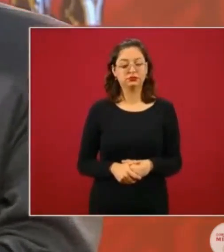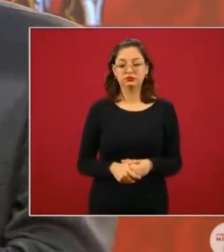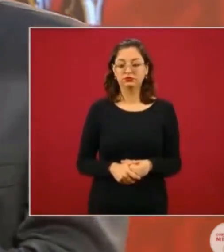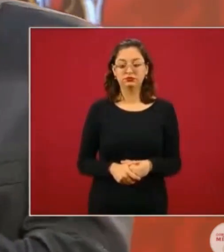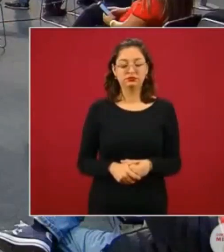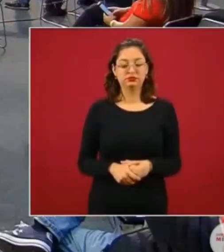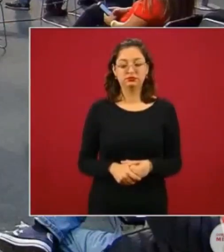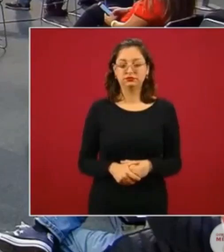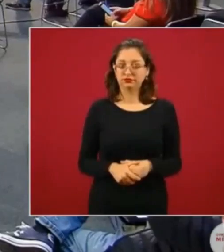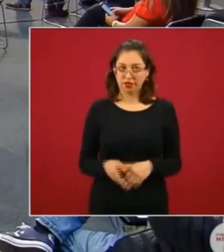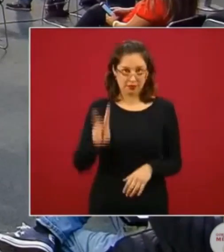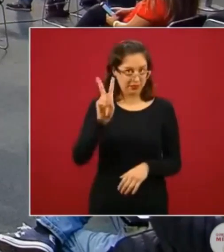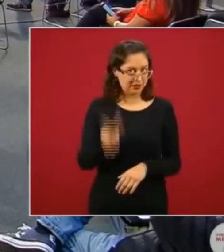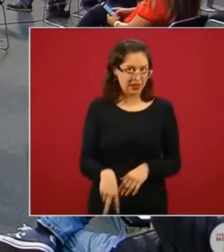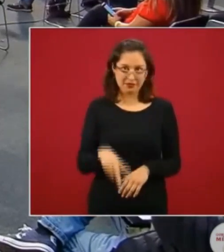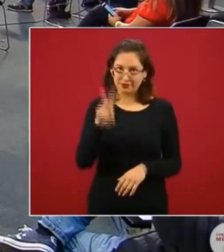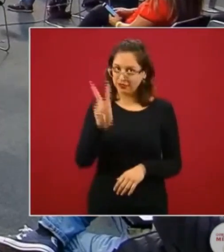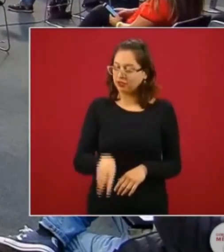se pasaron.